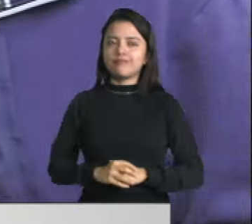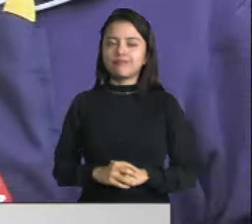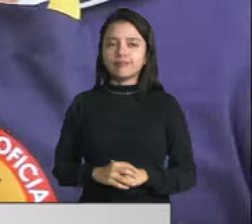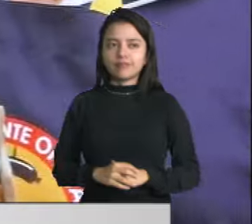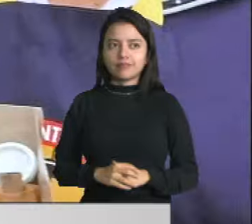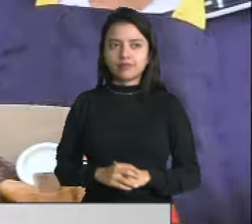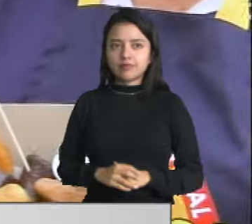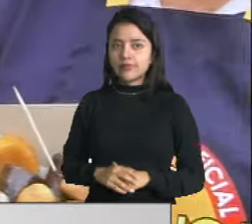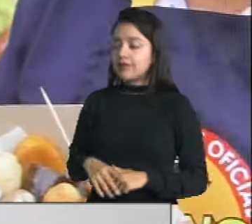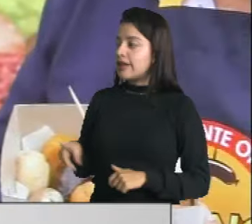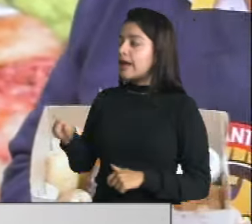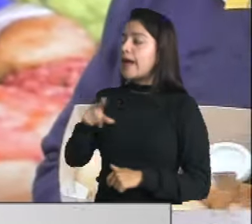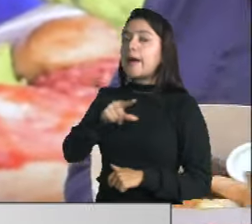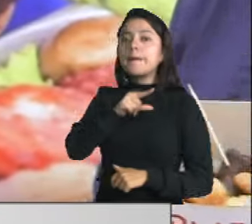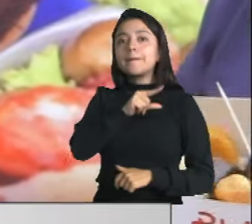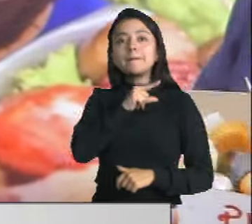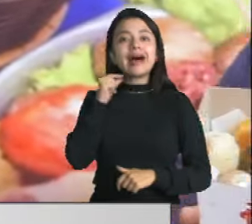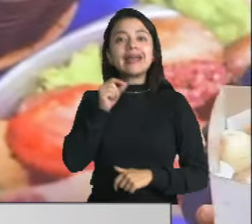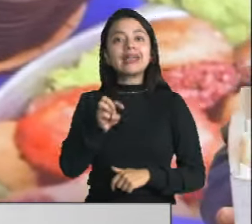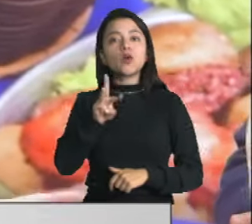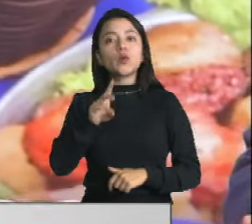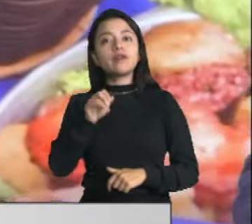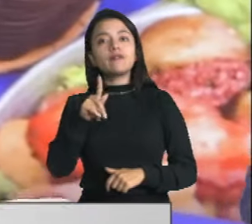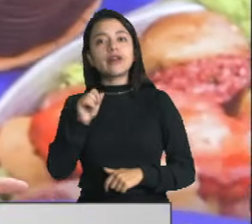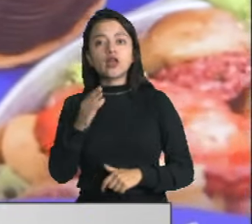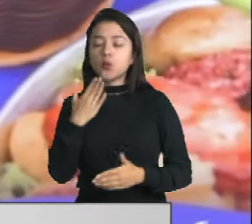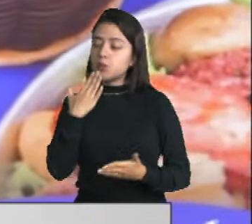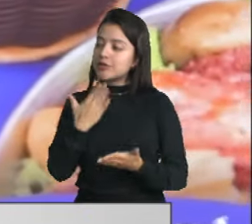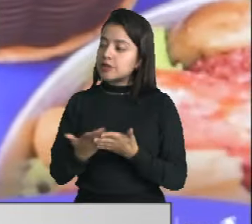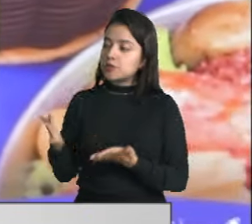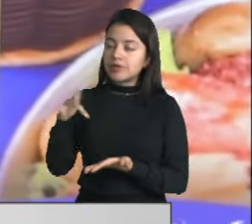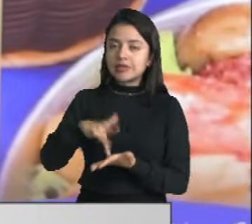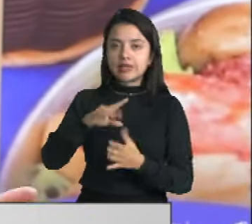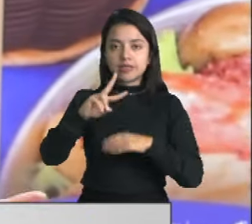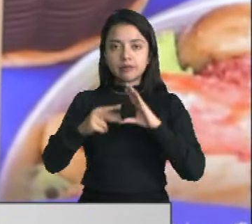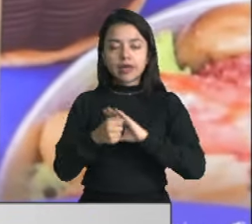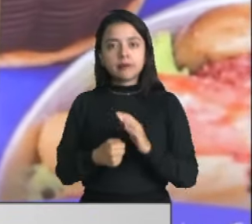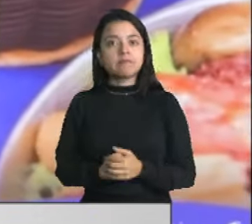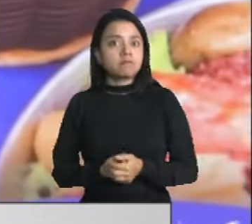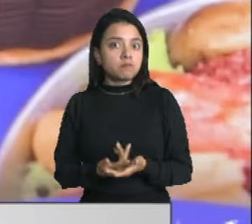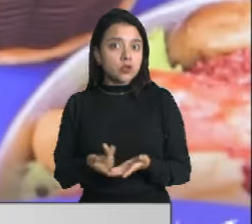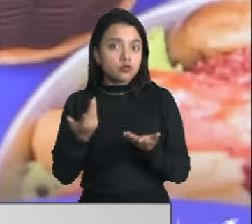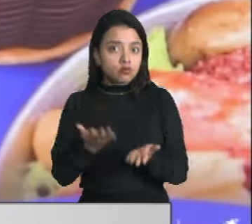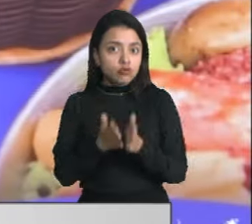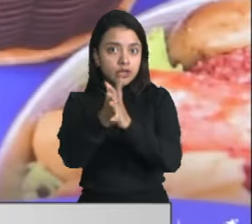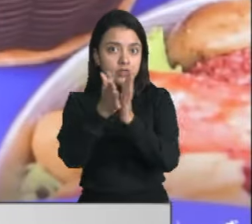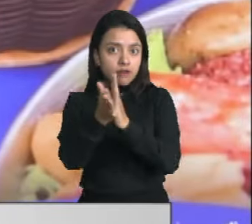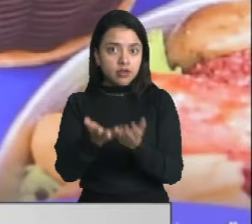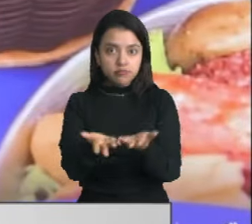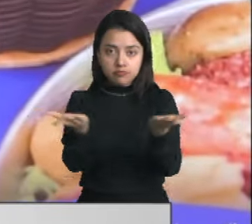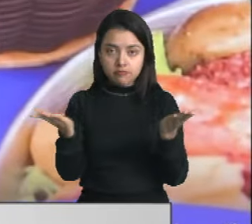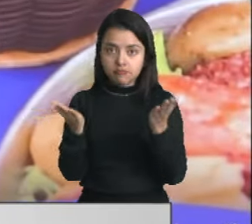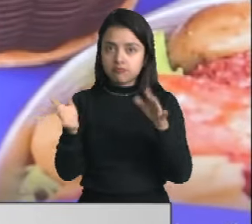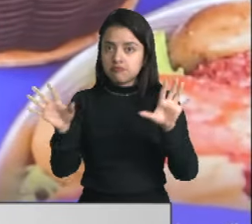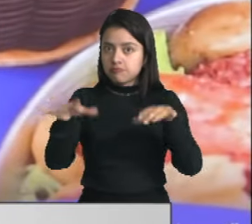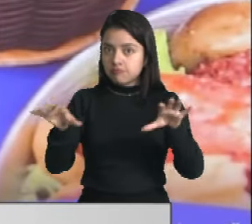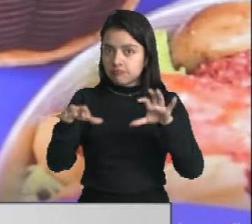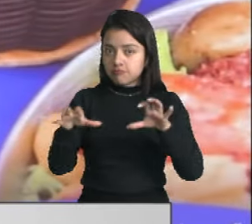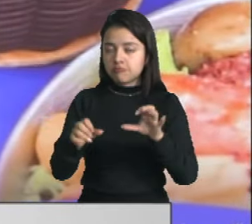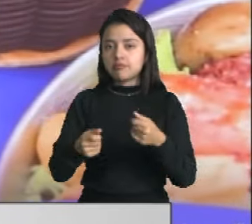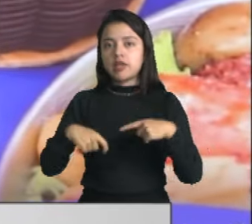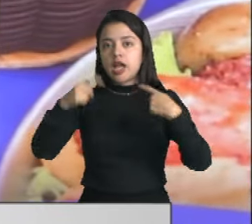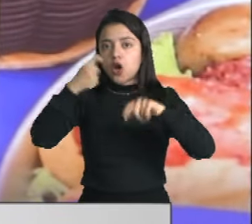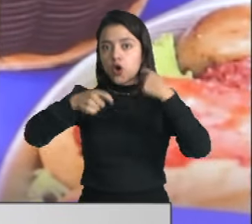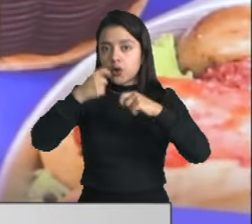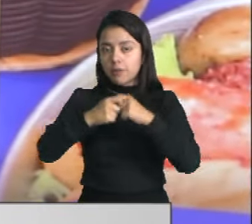Padre Wilfredo, muchas gracias por acompañarnos en Noticentro 1CMI. Entonces, la invitación a partir del 3 de octubre en todas las plazas distritales de mercado para asistir a este importante evento para la economía